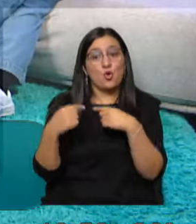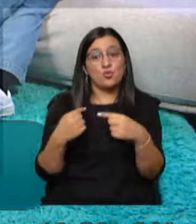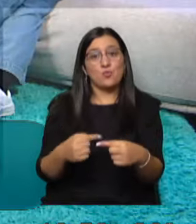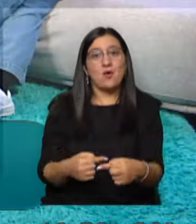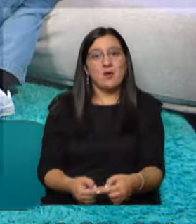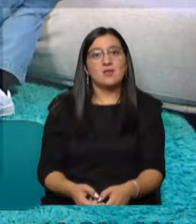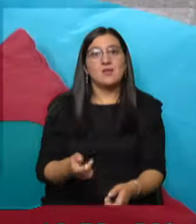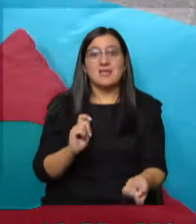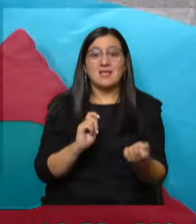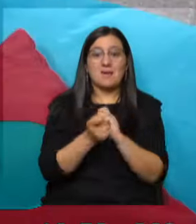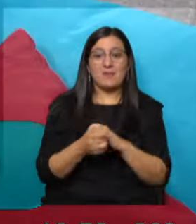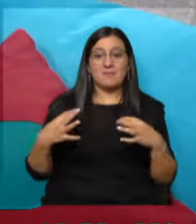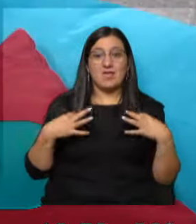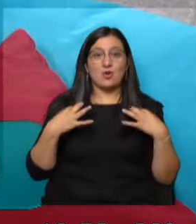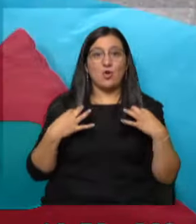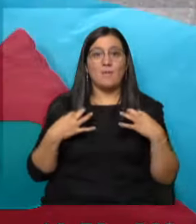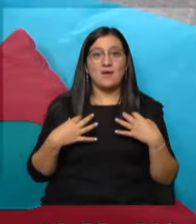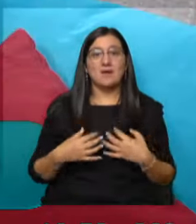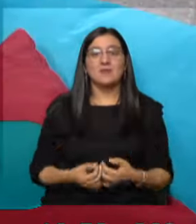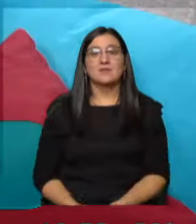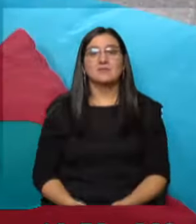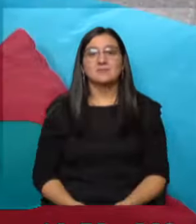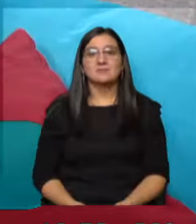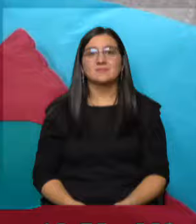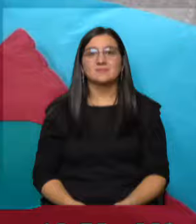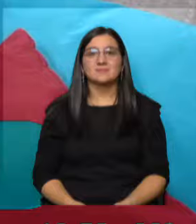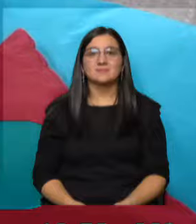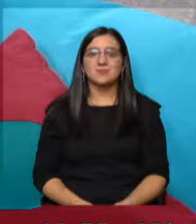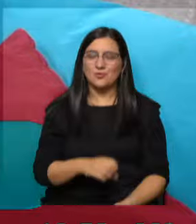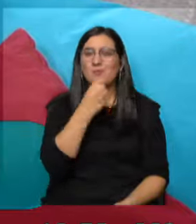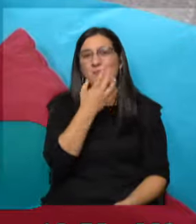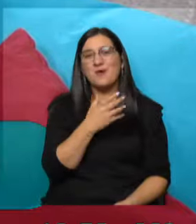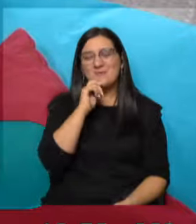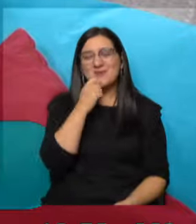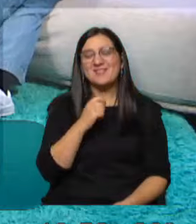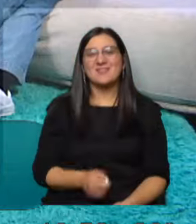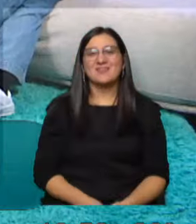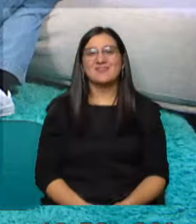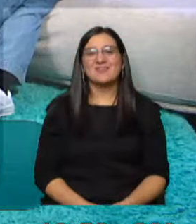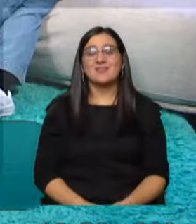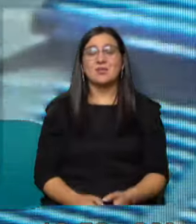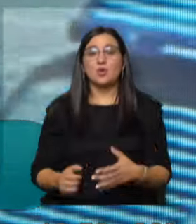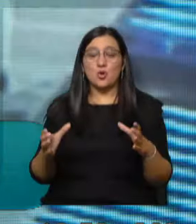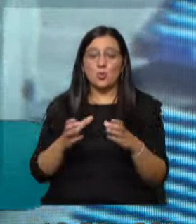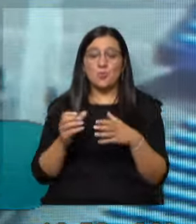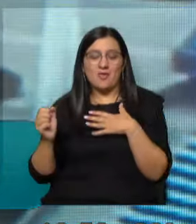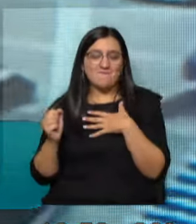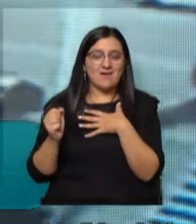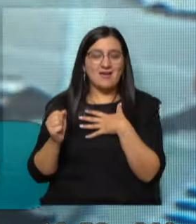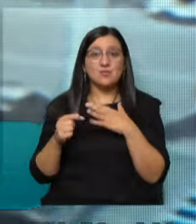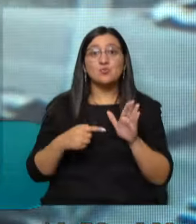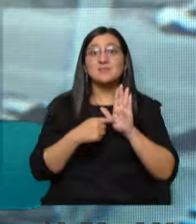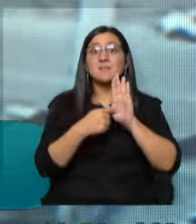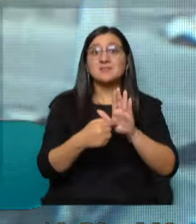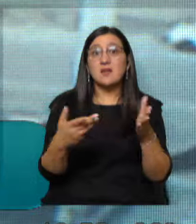Y cambiarme de ropa cada vez que íbamos a otra locación. Pero estuvo bueno, quedó lindo. Y con Cuerpo de Baile, que es como el formato que vas a presentar